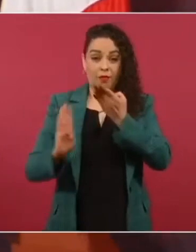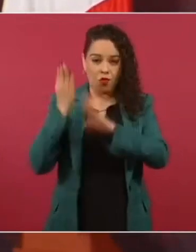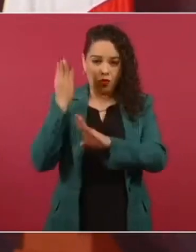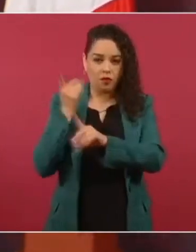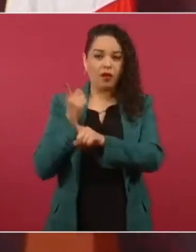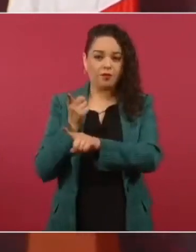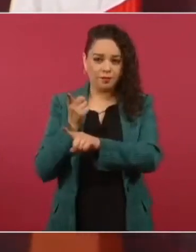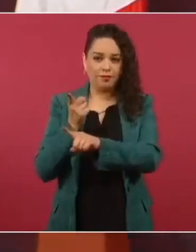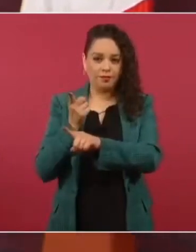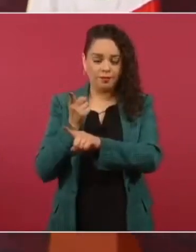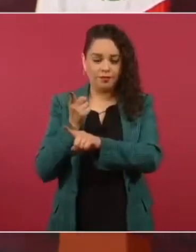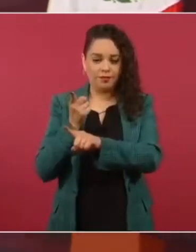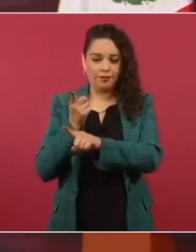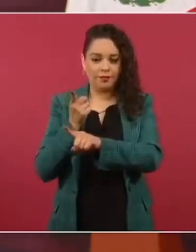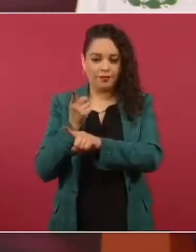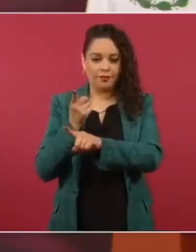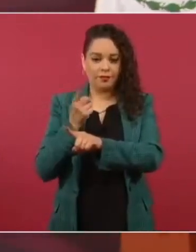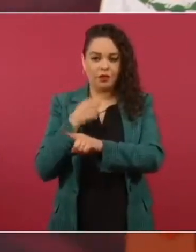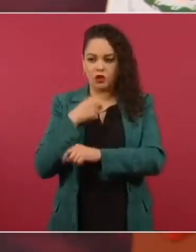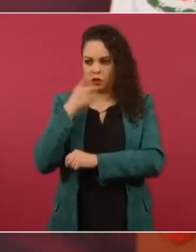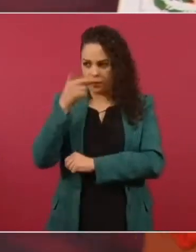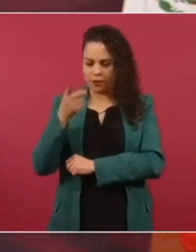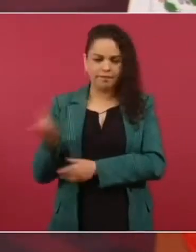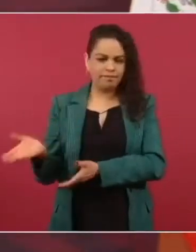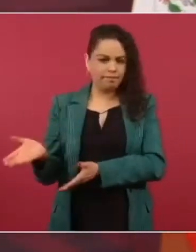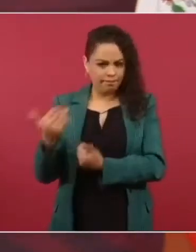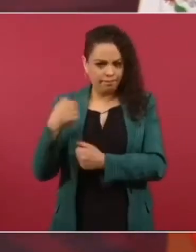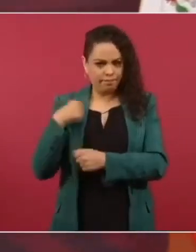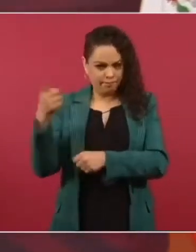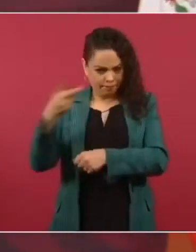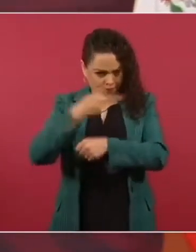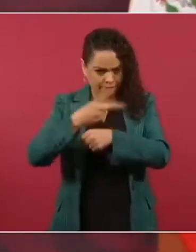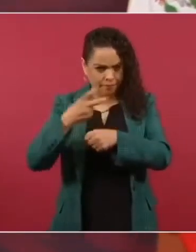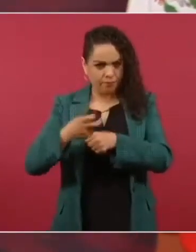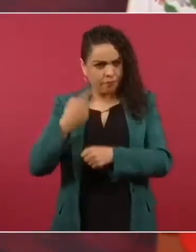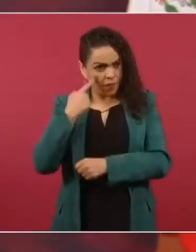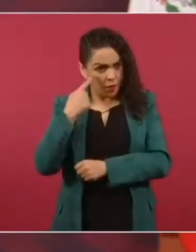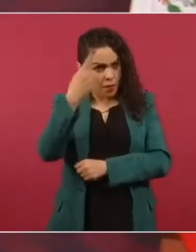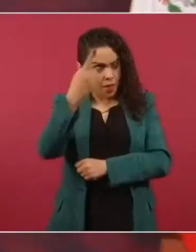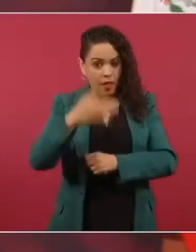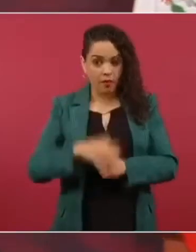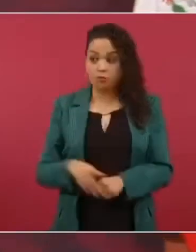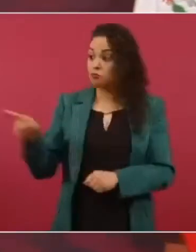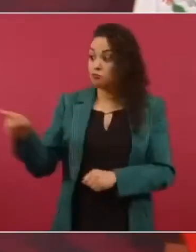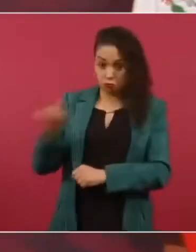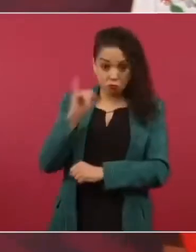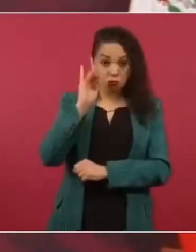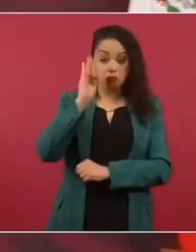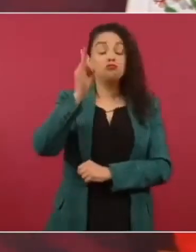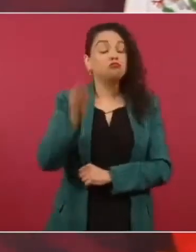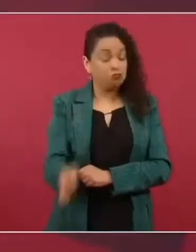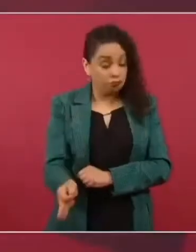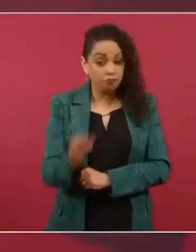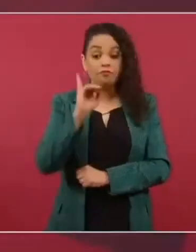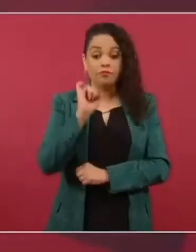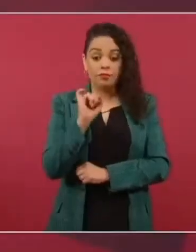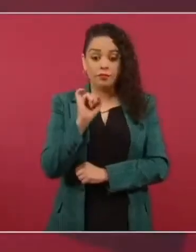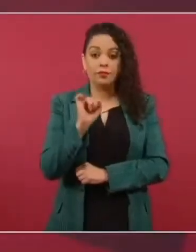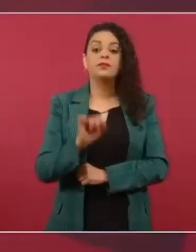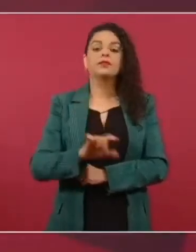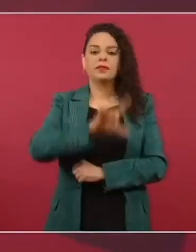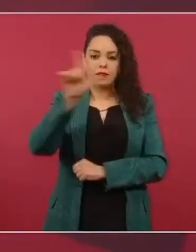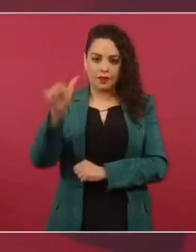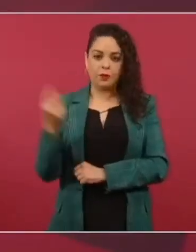Le decía que lo invitaba y aceptó. Vamos a llevar a cabo una